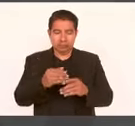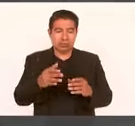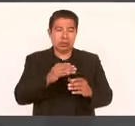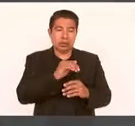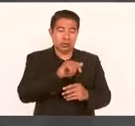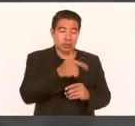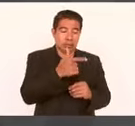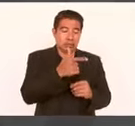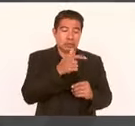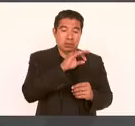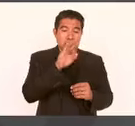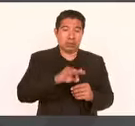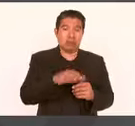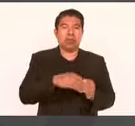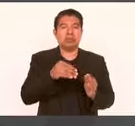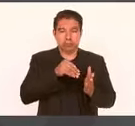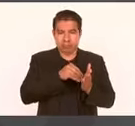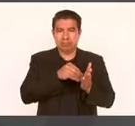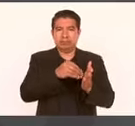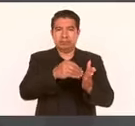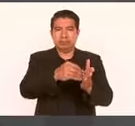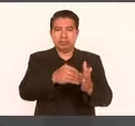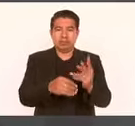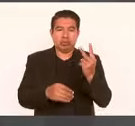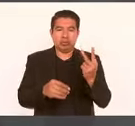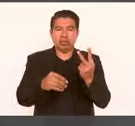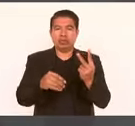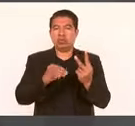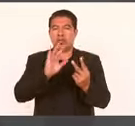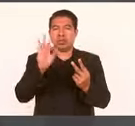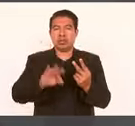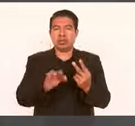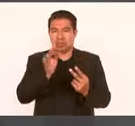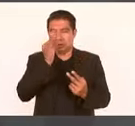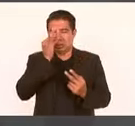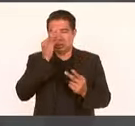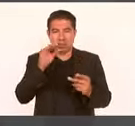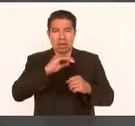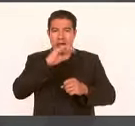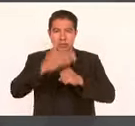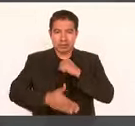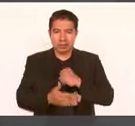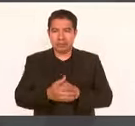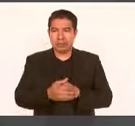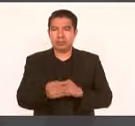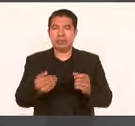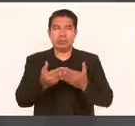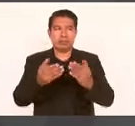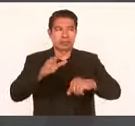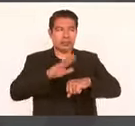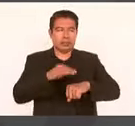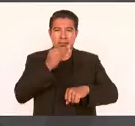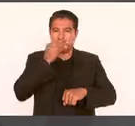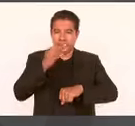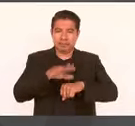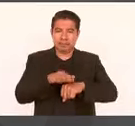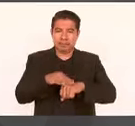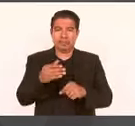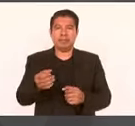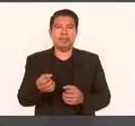proceso y el 2% están por iniciar. El programa se está aplicando en un número